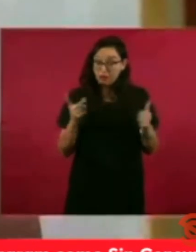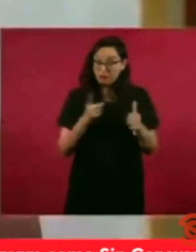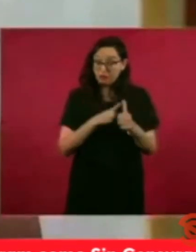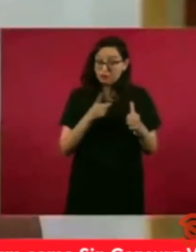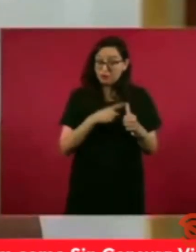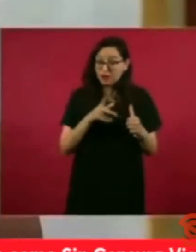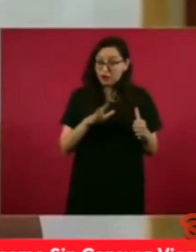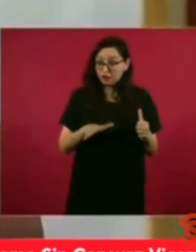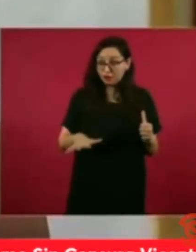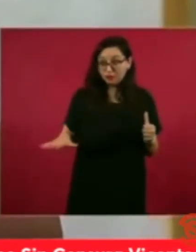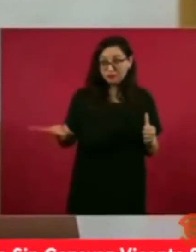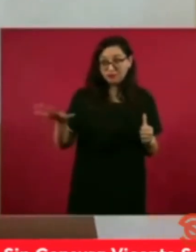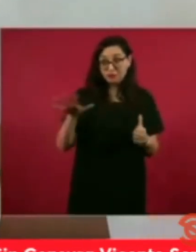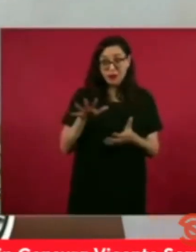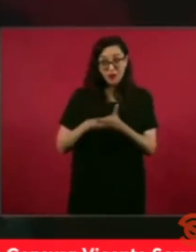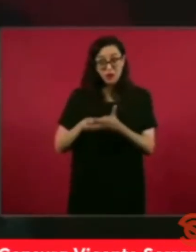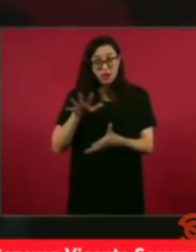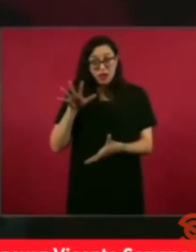porque